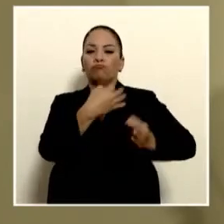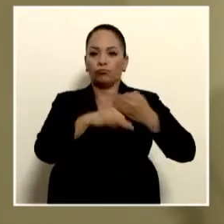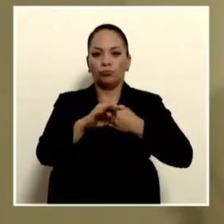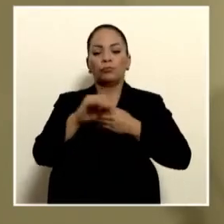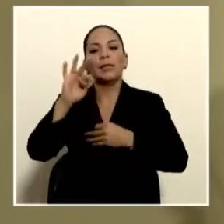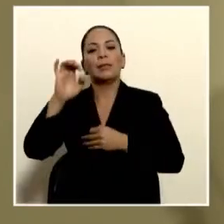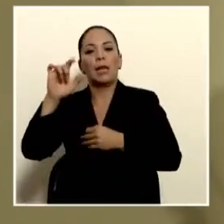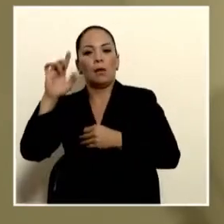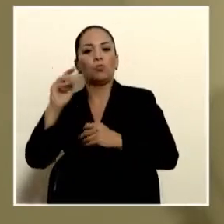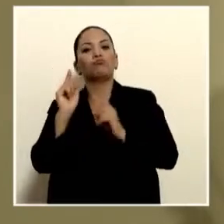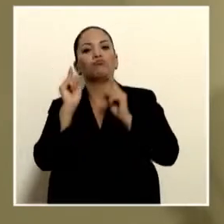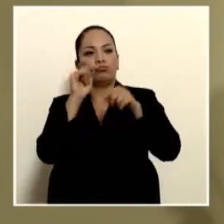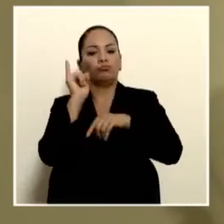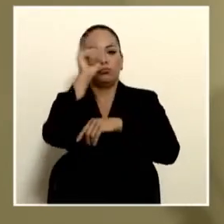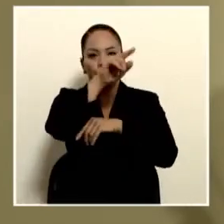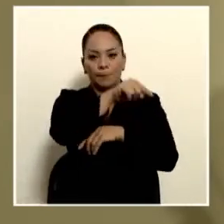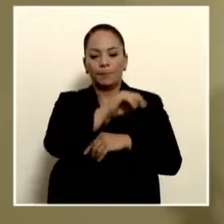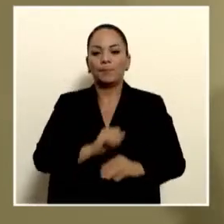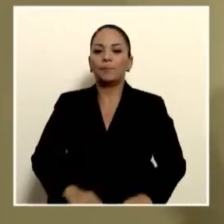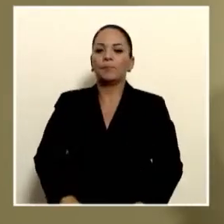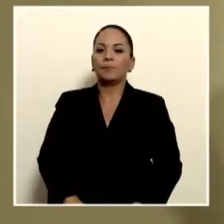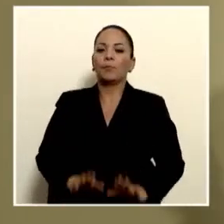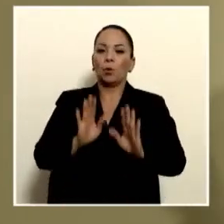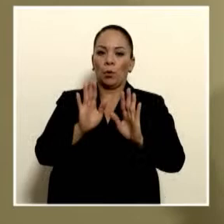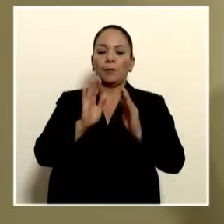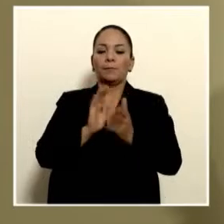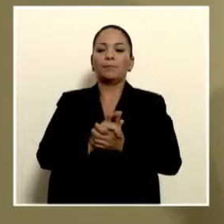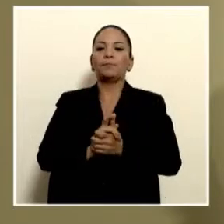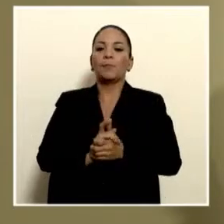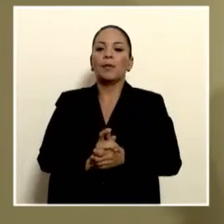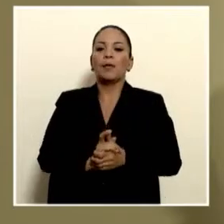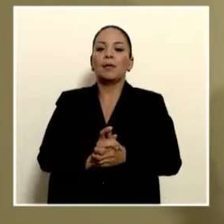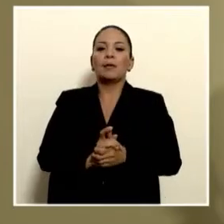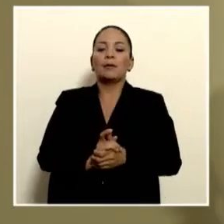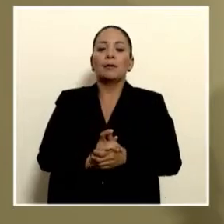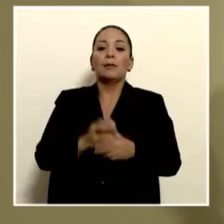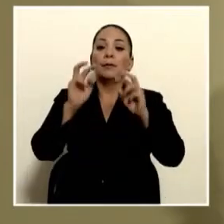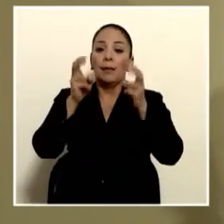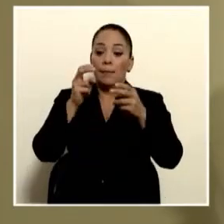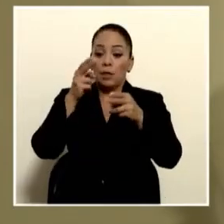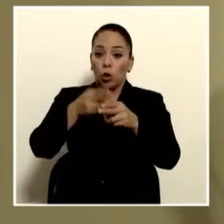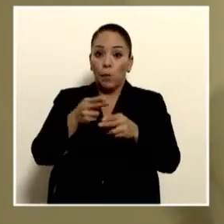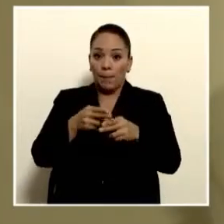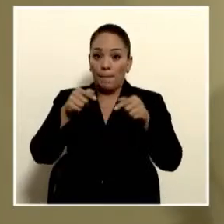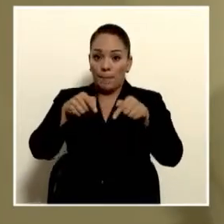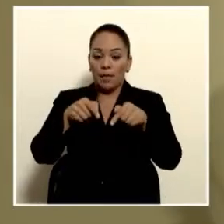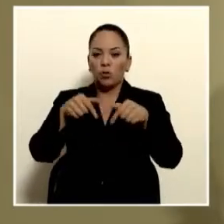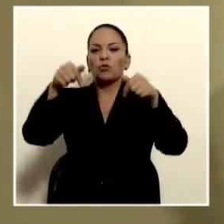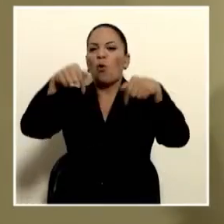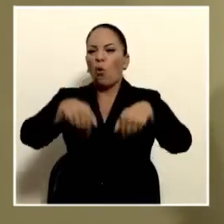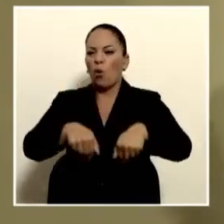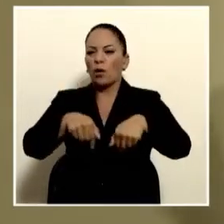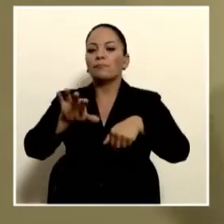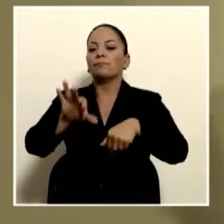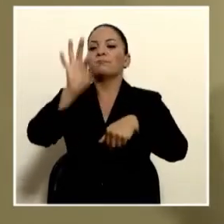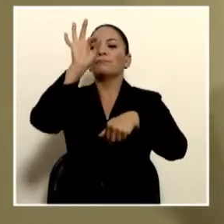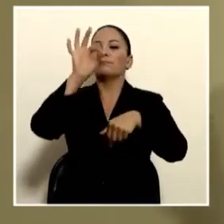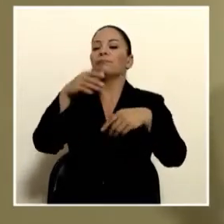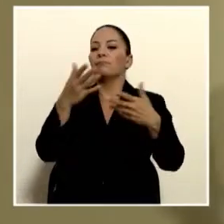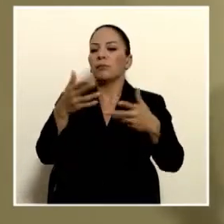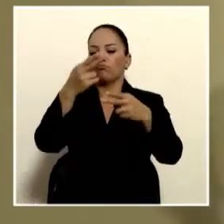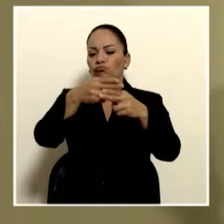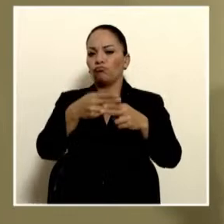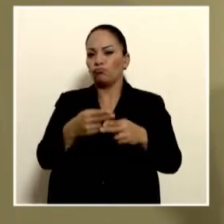Segundo, en esa línea de nombramientos, hoy nombramos una